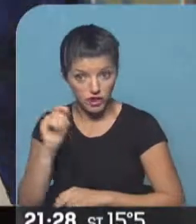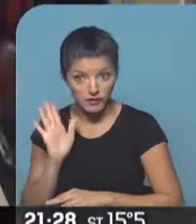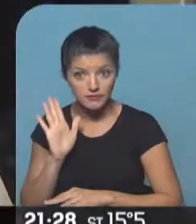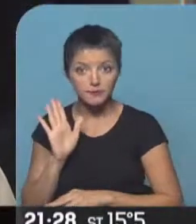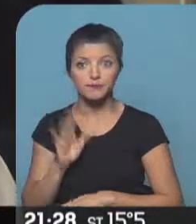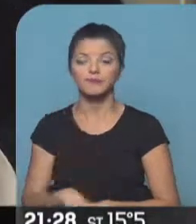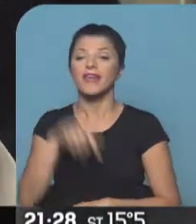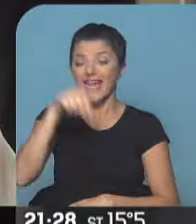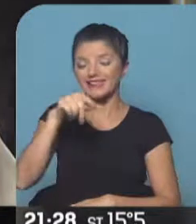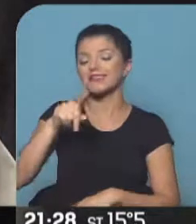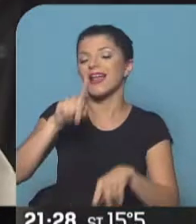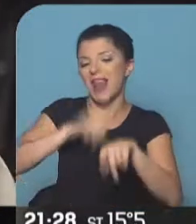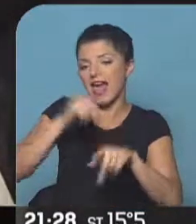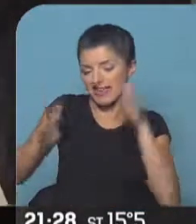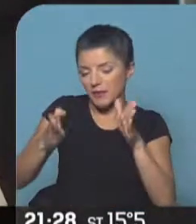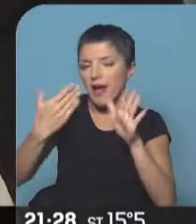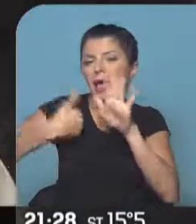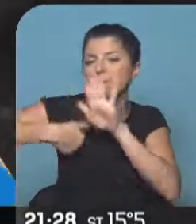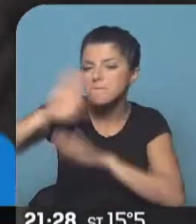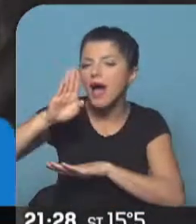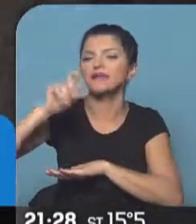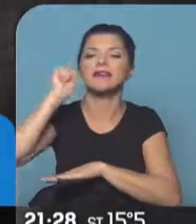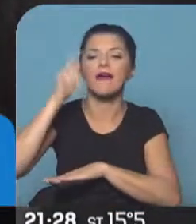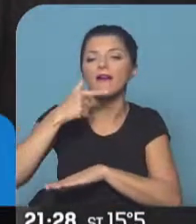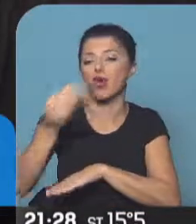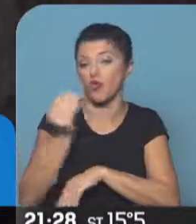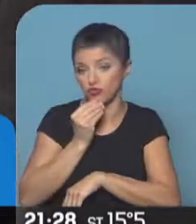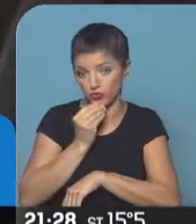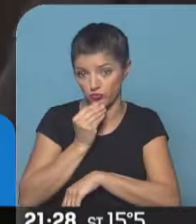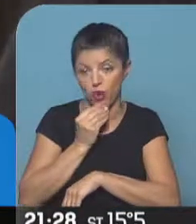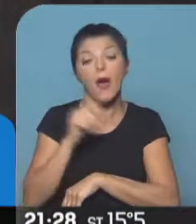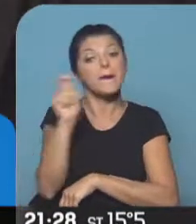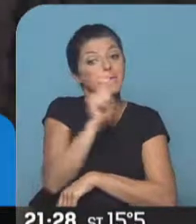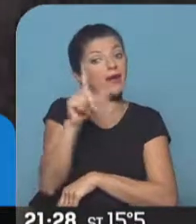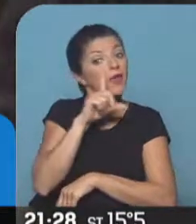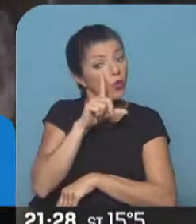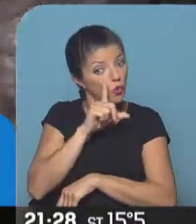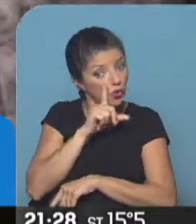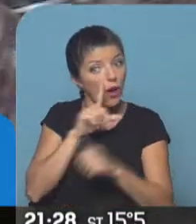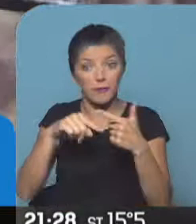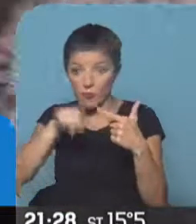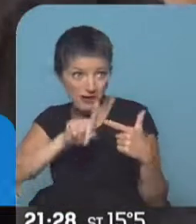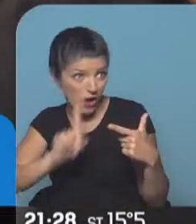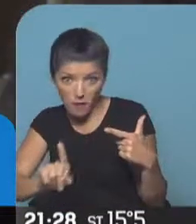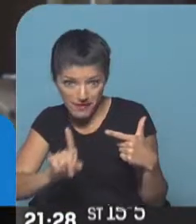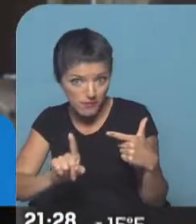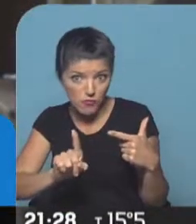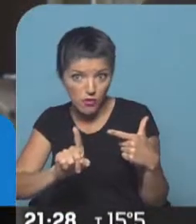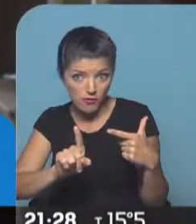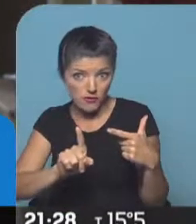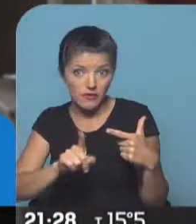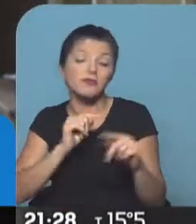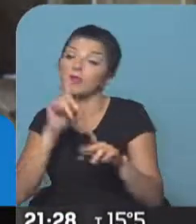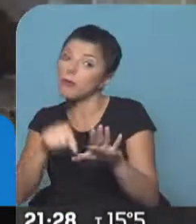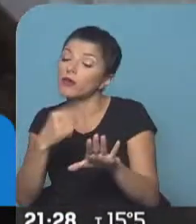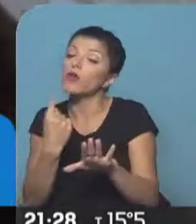se ha gastado gas, es el correspondiente al mes de julio. Pero después se va a volver a la habitualidad del pago mensual,